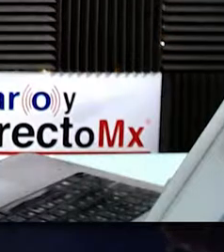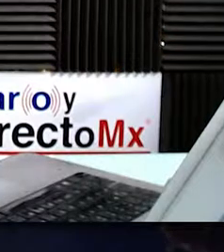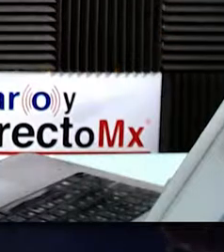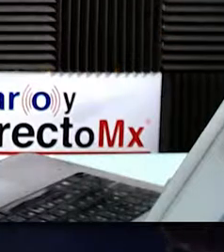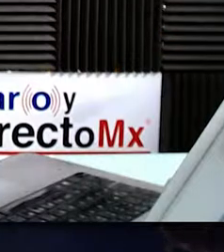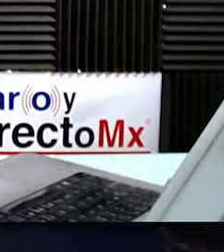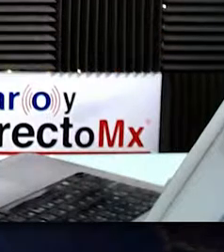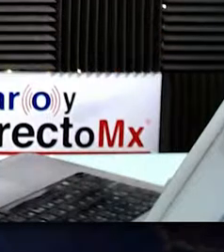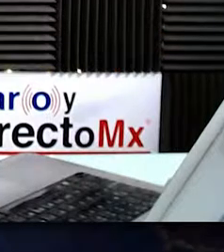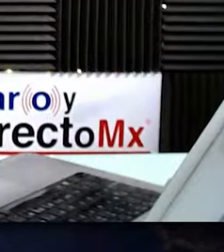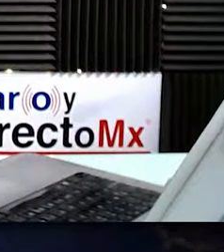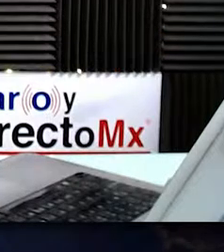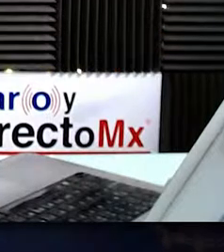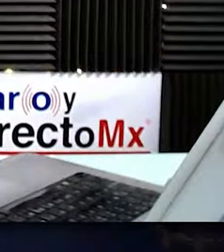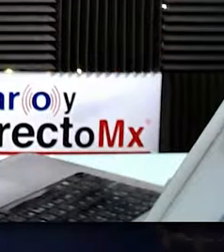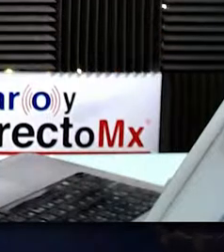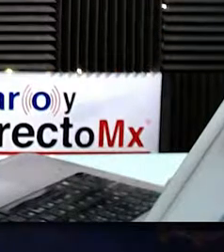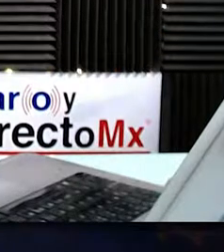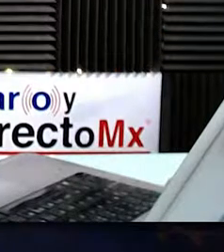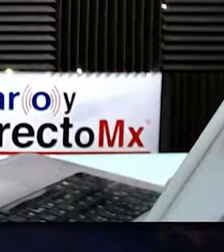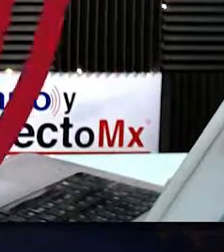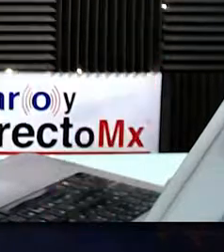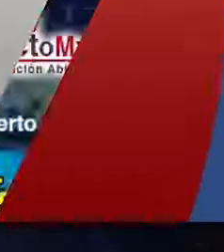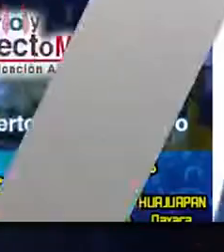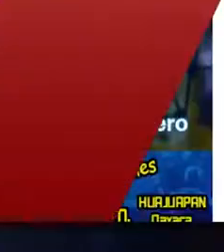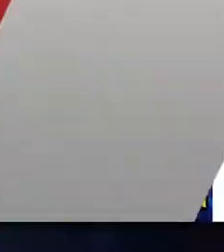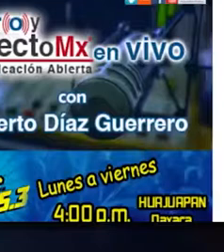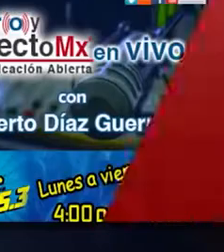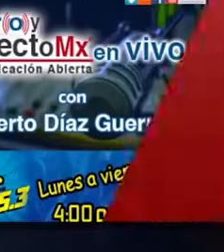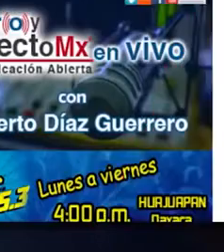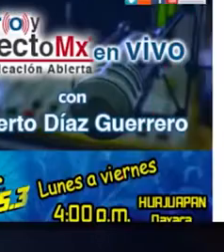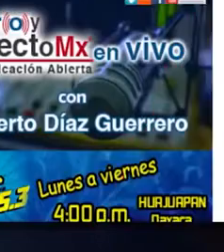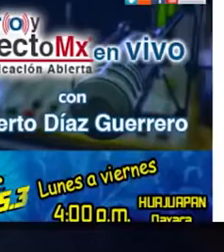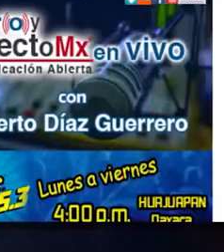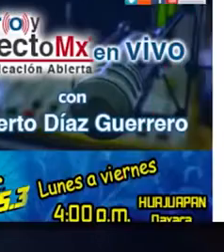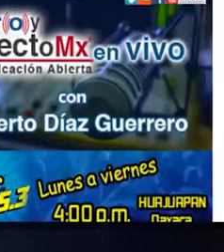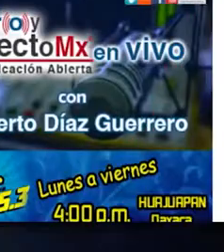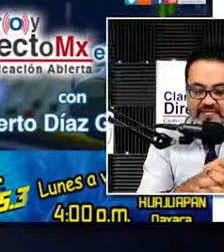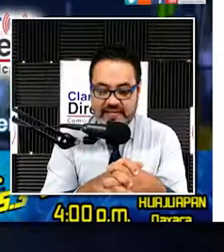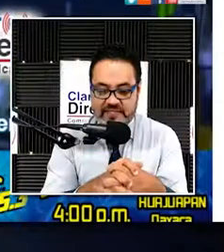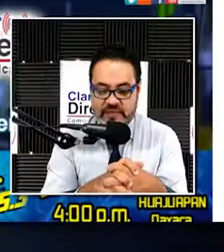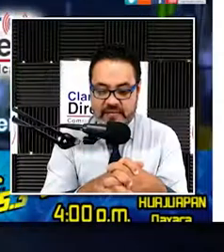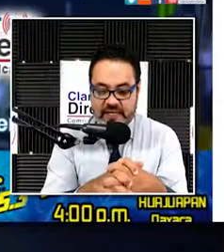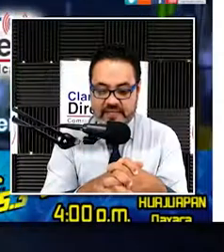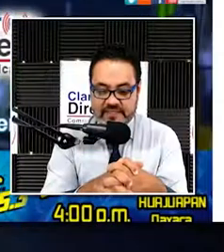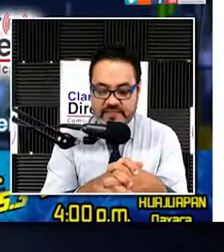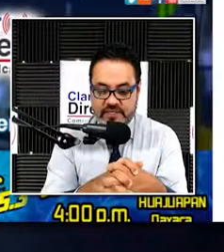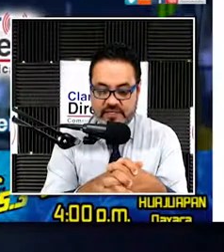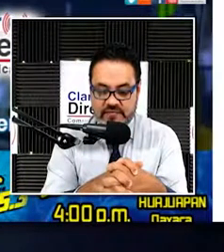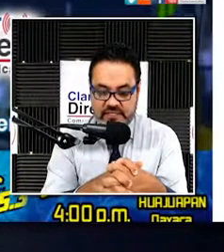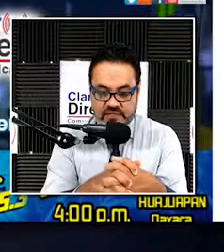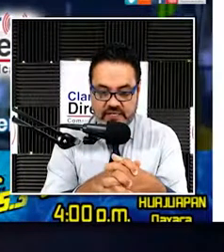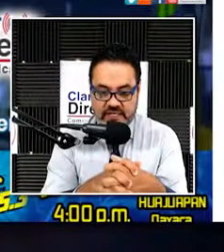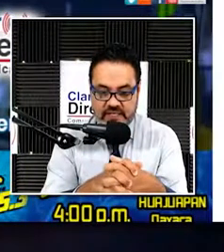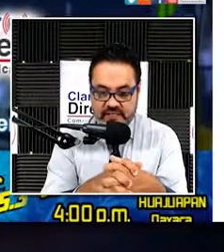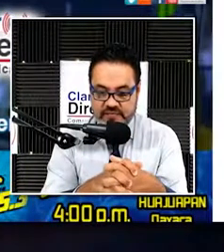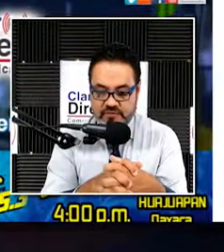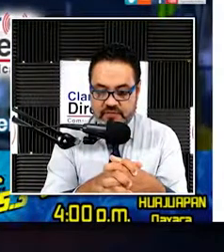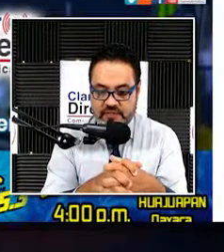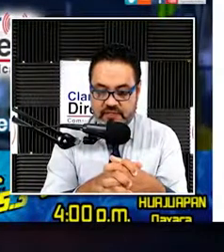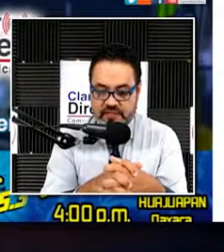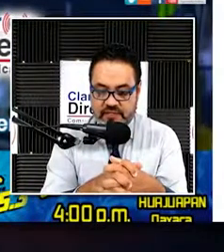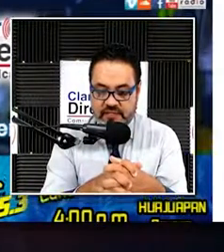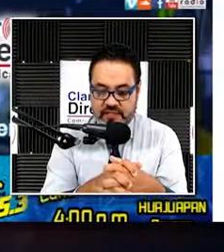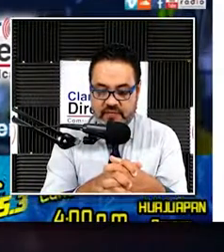imagen es contundente. Para los amigos en radio, se los voy narrando y platicando. Es una imagen que esta mañana nos han hecho llegar a la